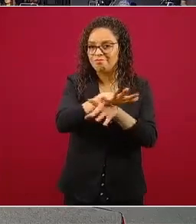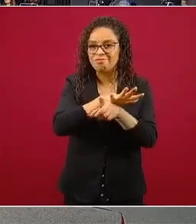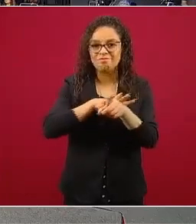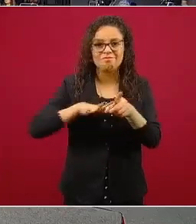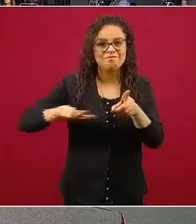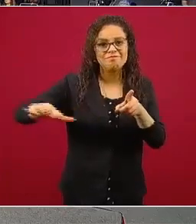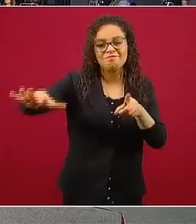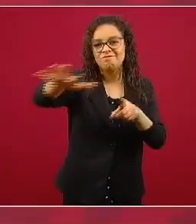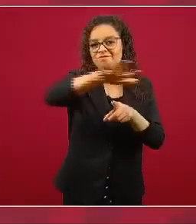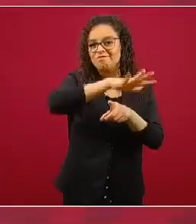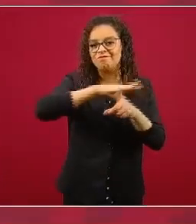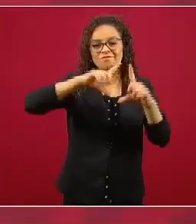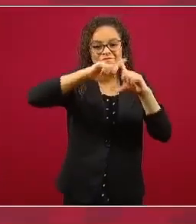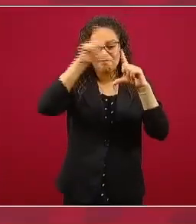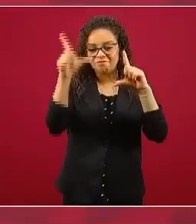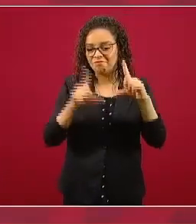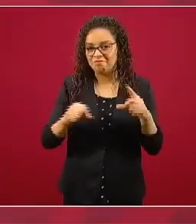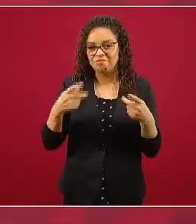Yo